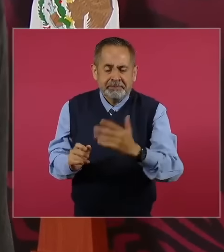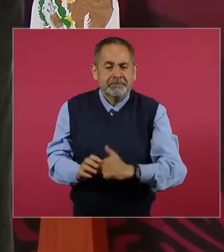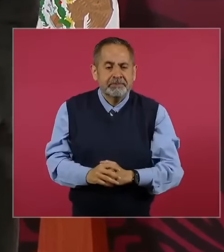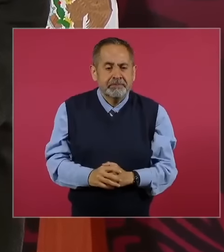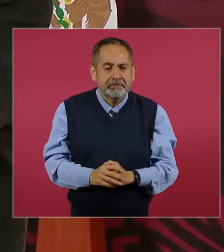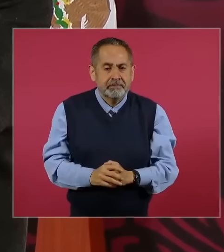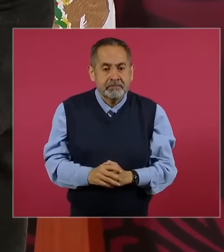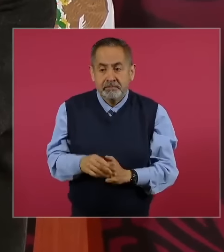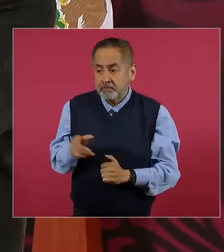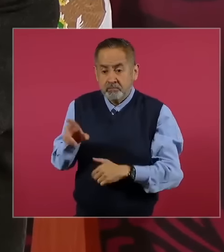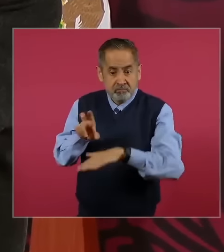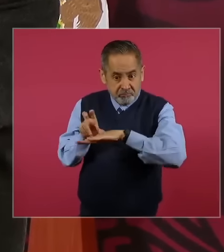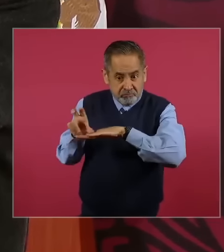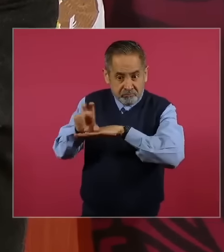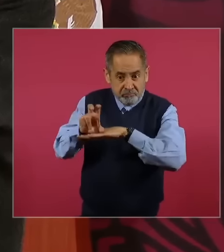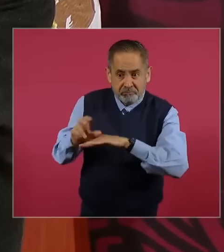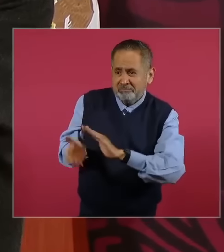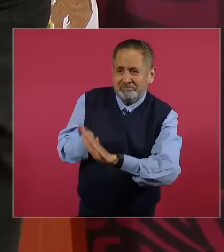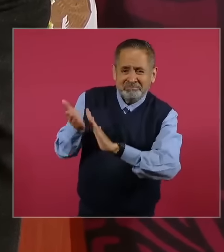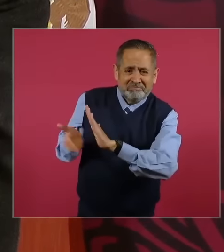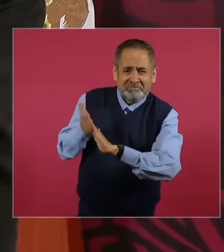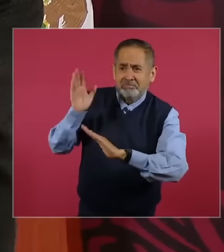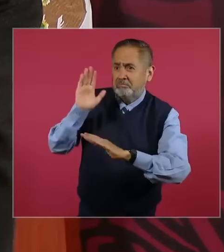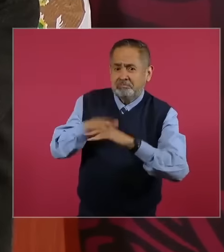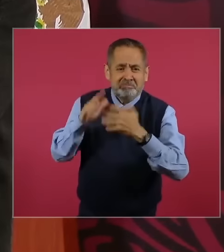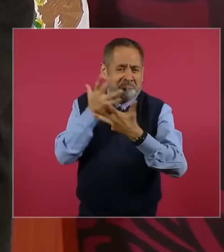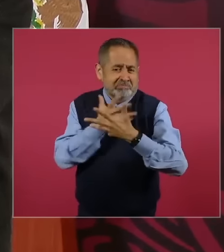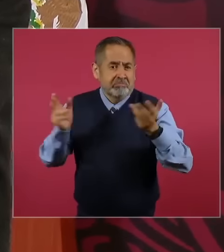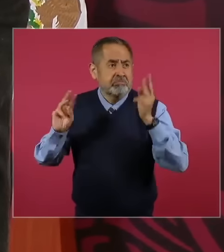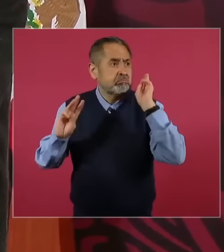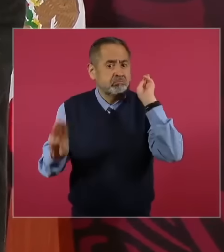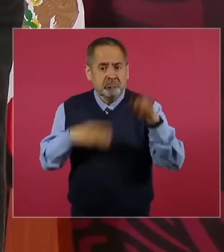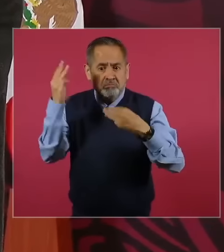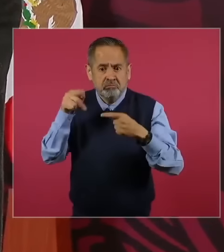La obra pública más grande del mundo.